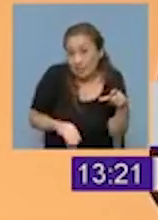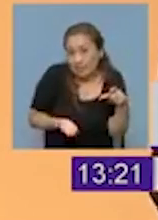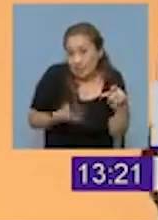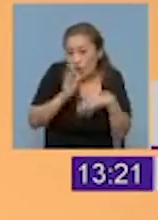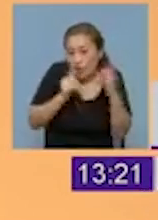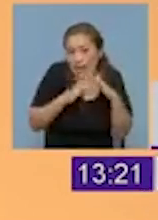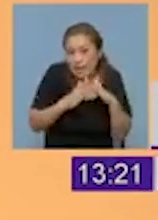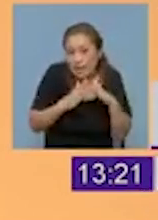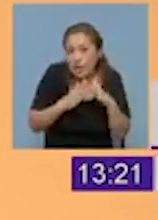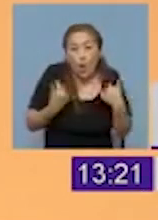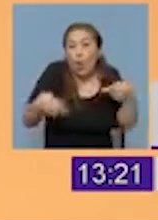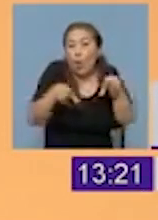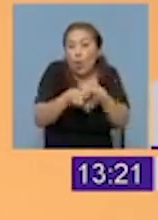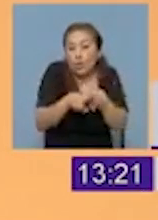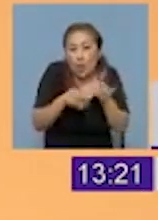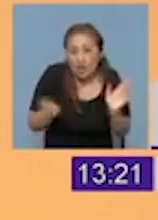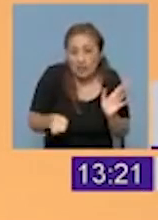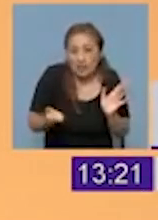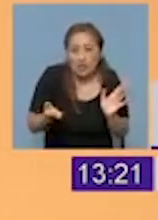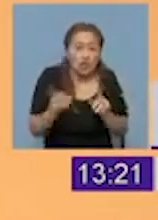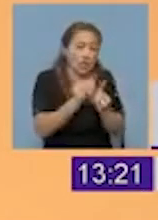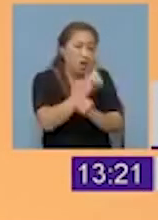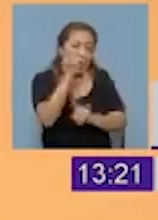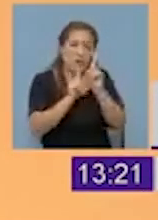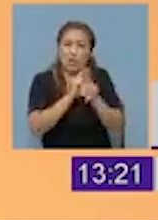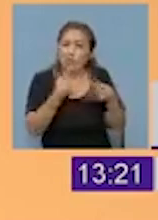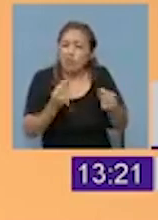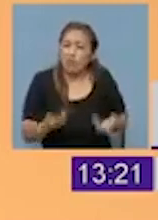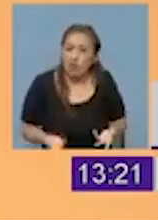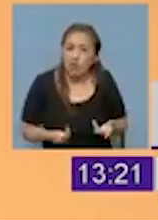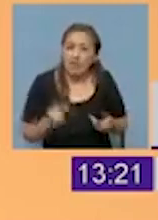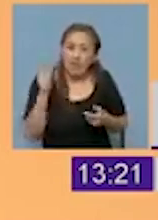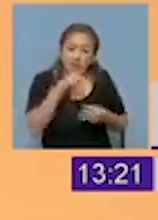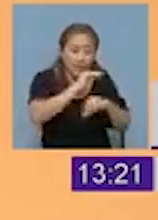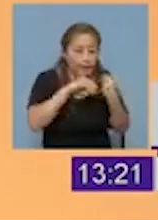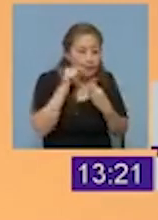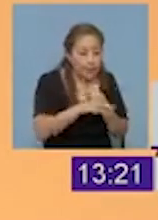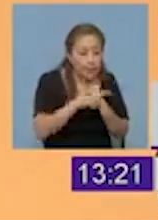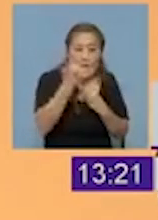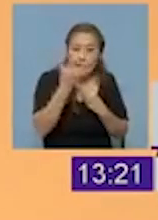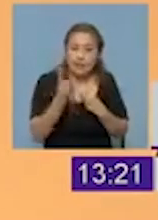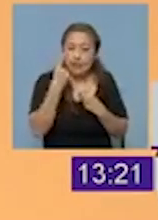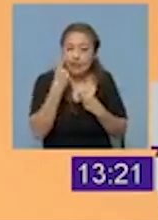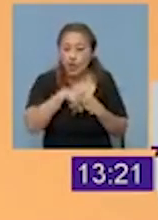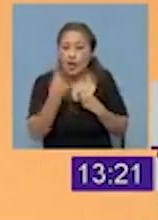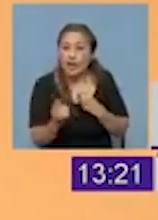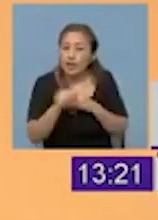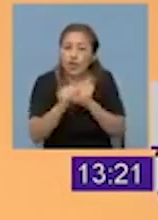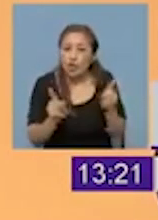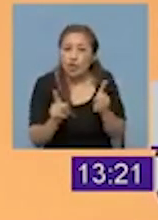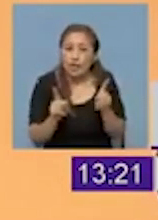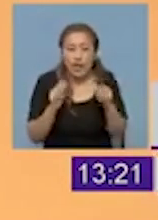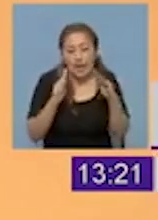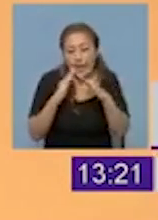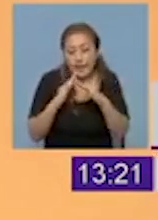construcción hagamos todas las casas juntas entonces decía no pero el tema de que esta familia que tiene donde vivir la que está al lado no entonces la